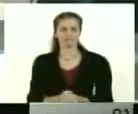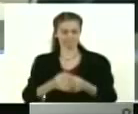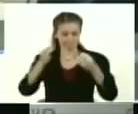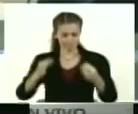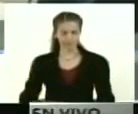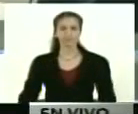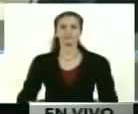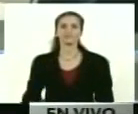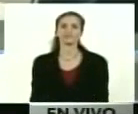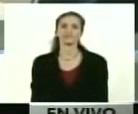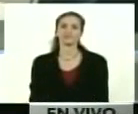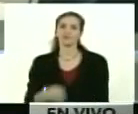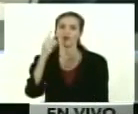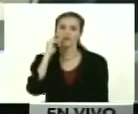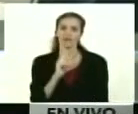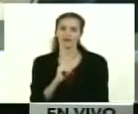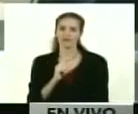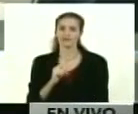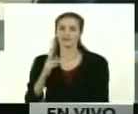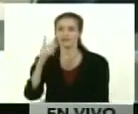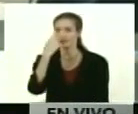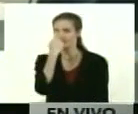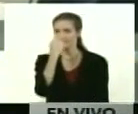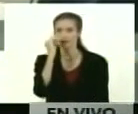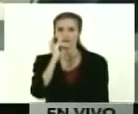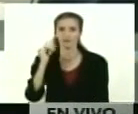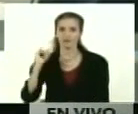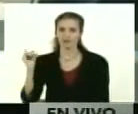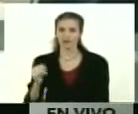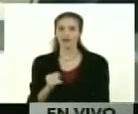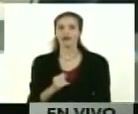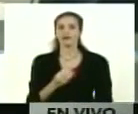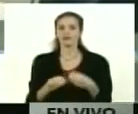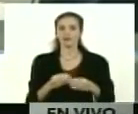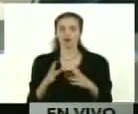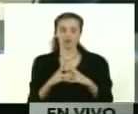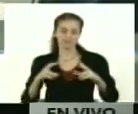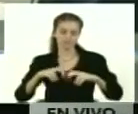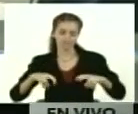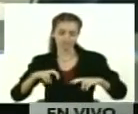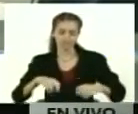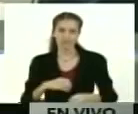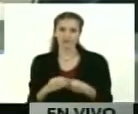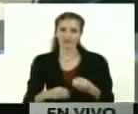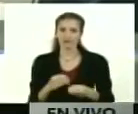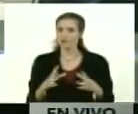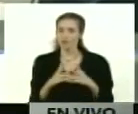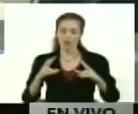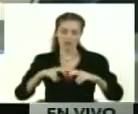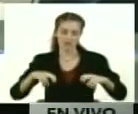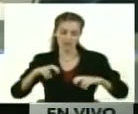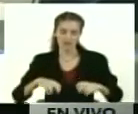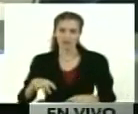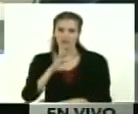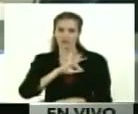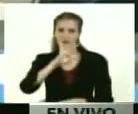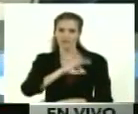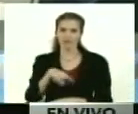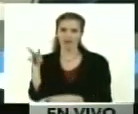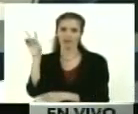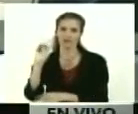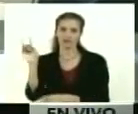telúrico, bolivariano, zamorista. Y luego hace todo un análisis, mira, todo un análisis de la sociedad